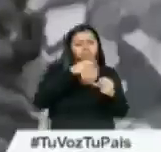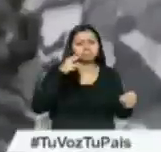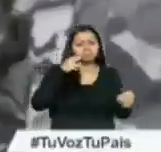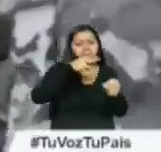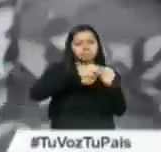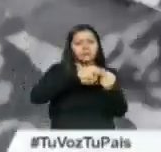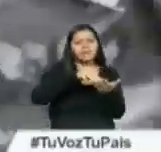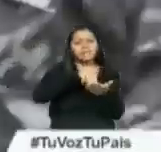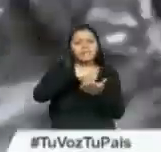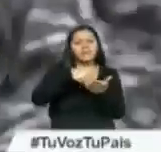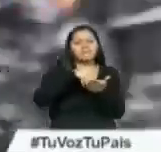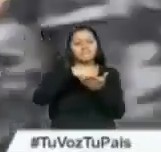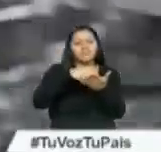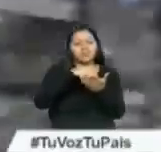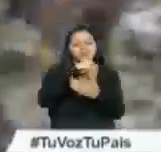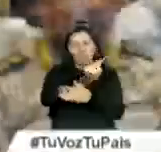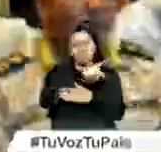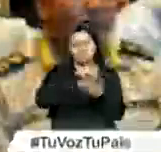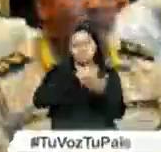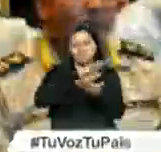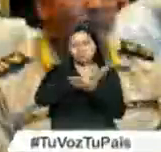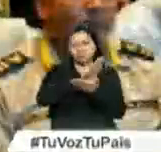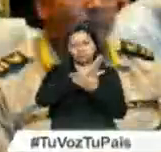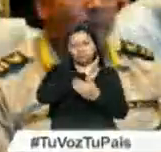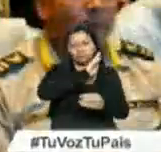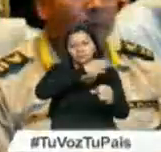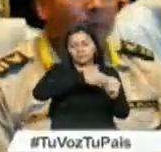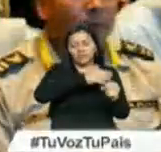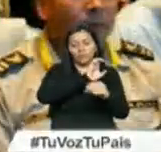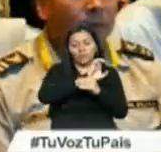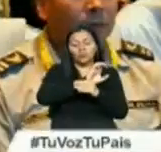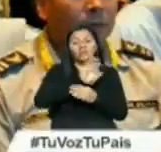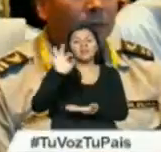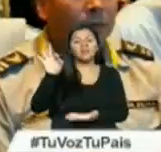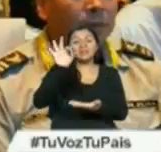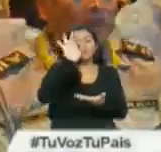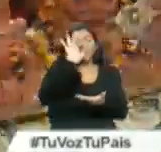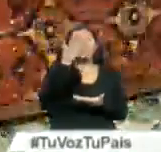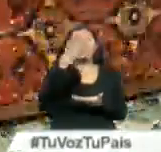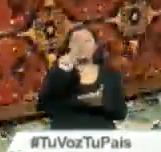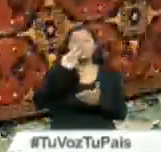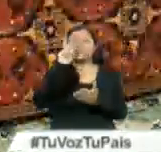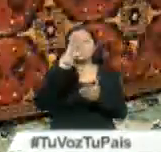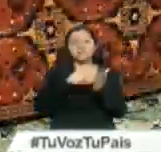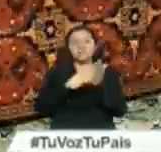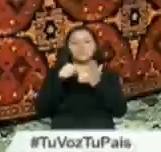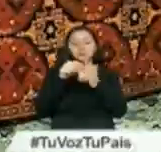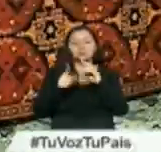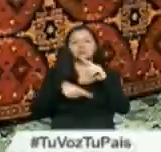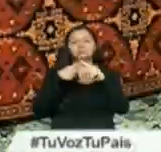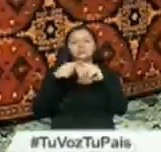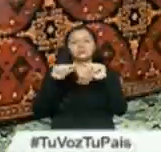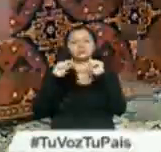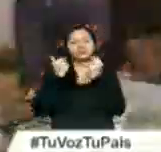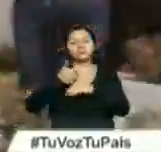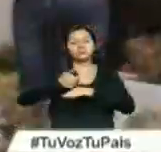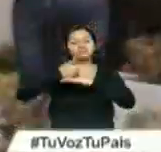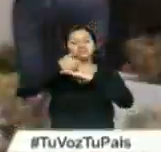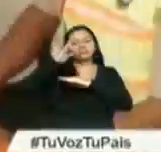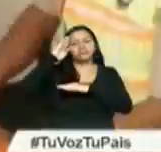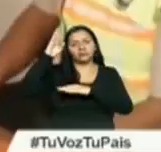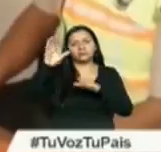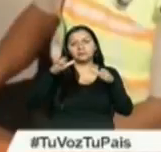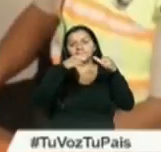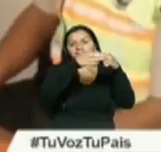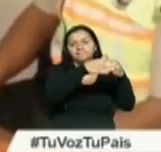activo de la comunidad de policías, mediante una delegación liderada por el viceministro Fuentes y un grupo de oficiales de la Policía